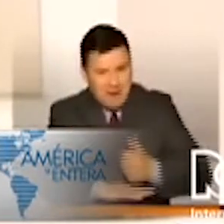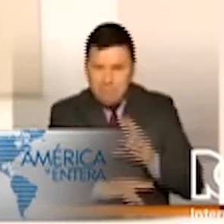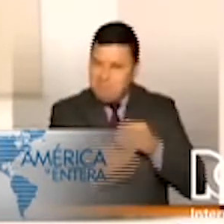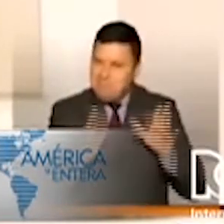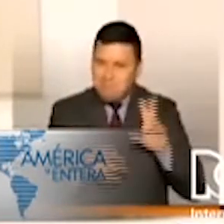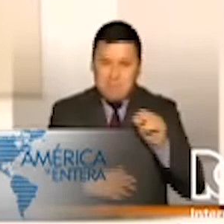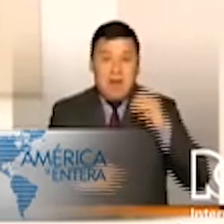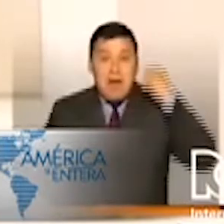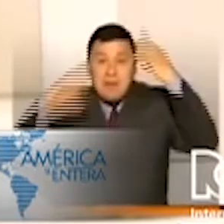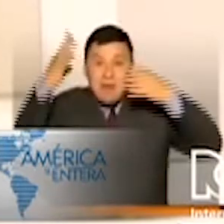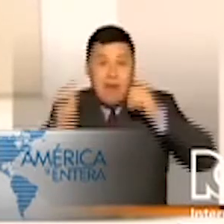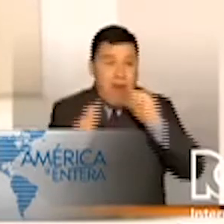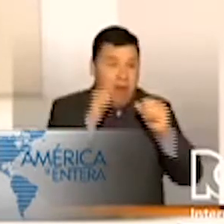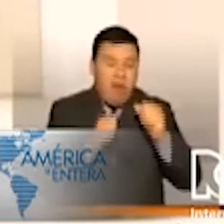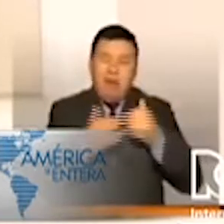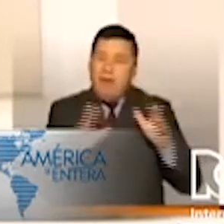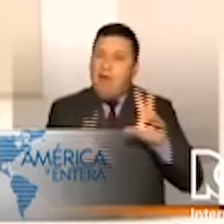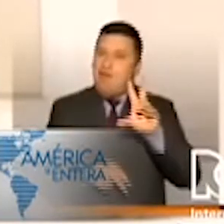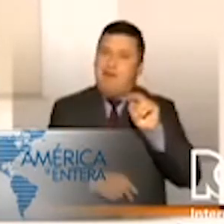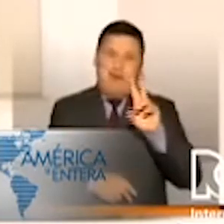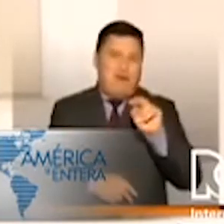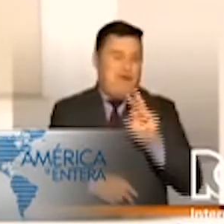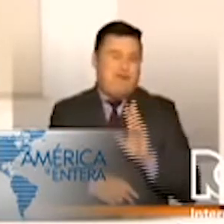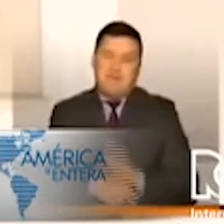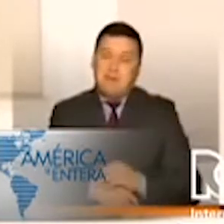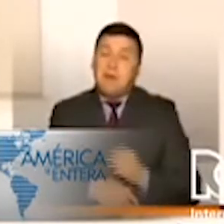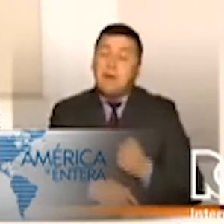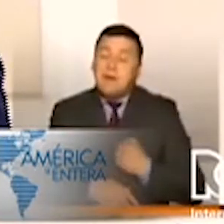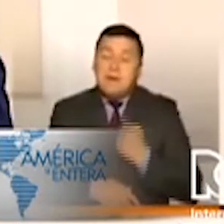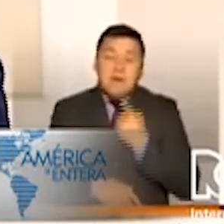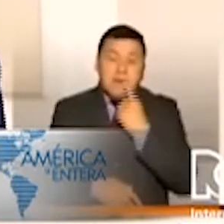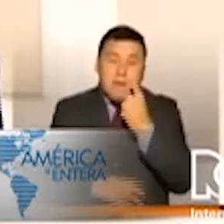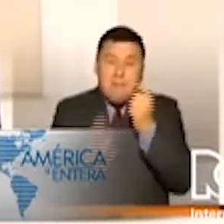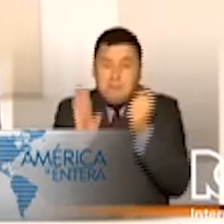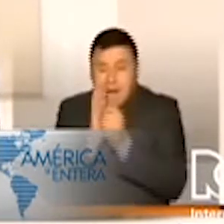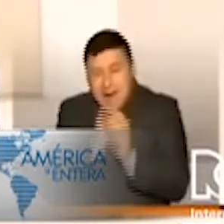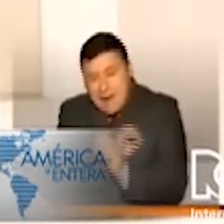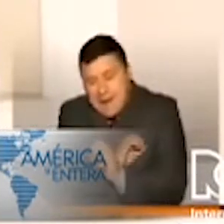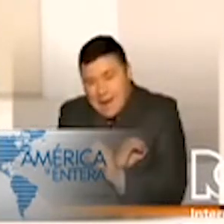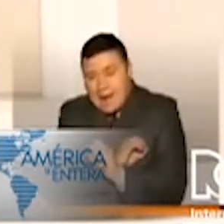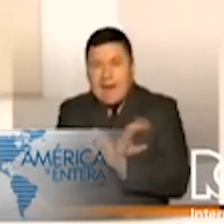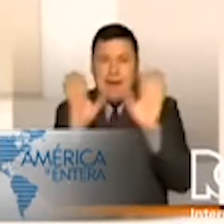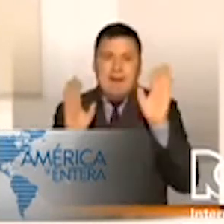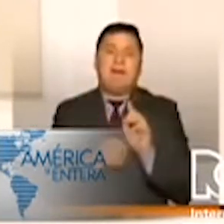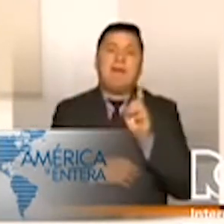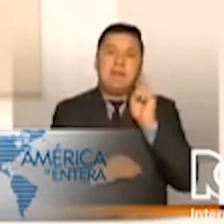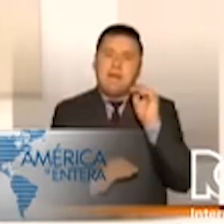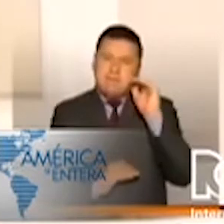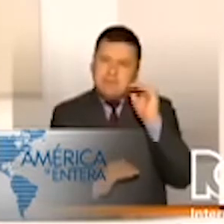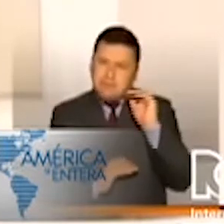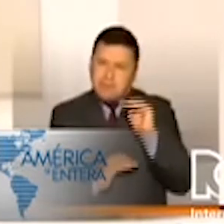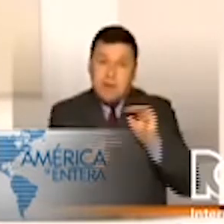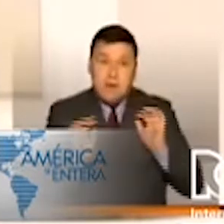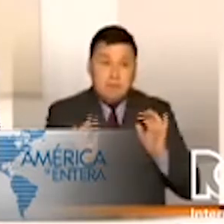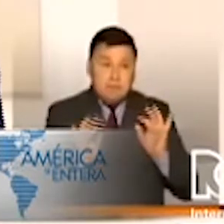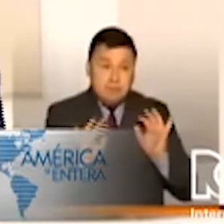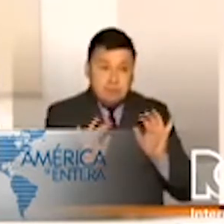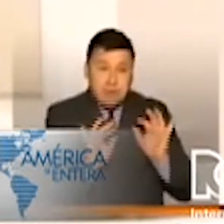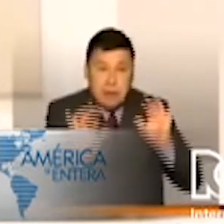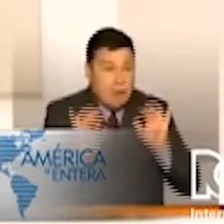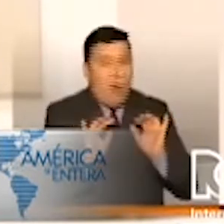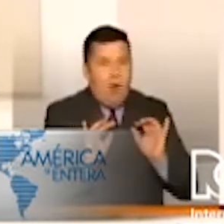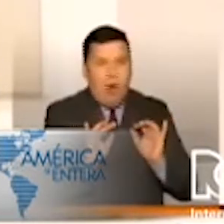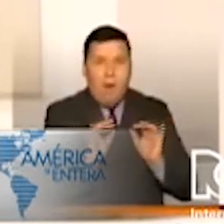discotecas y quiero también ser muy puntual en la minimización de aglomeraciones